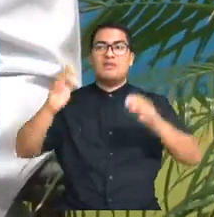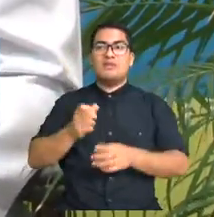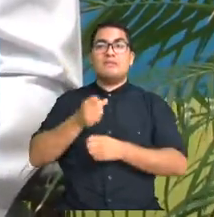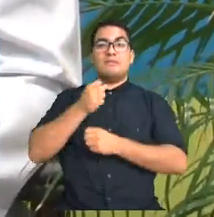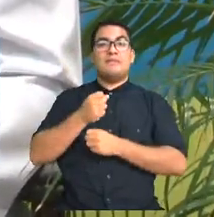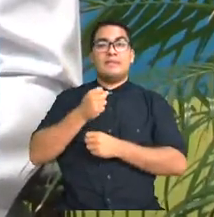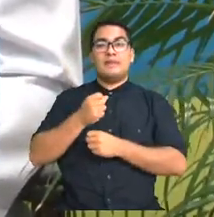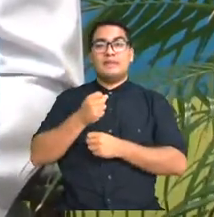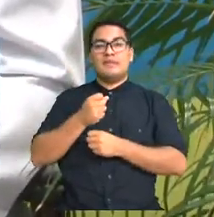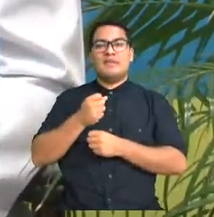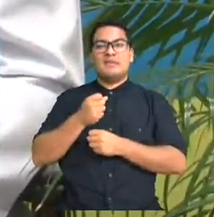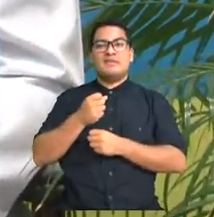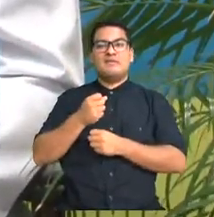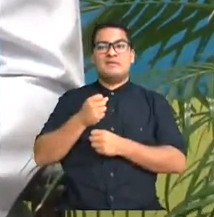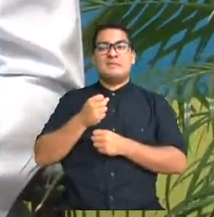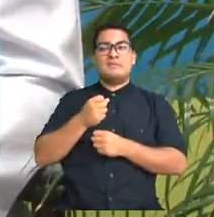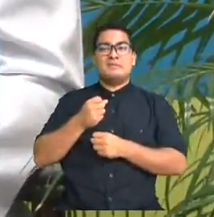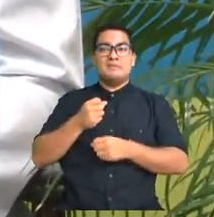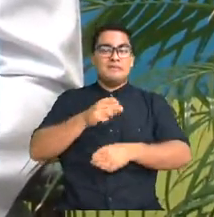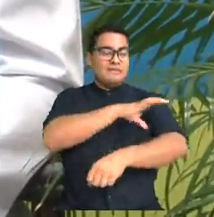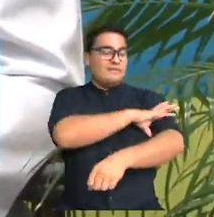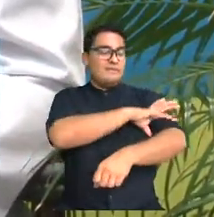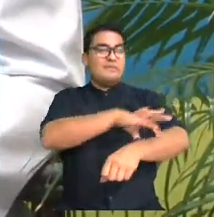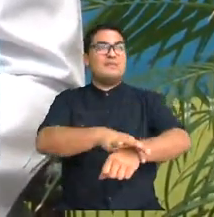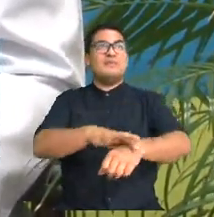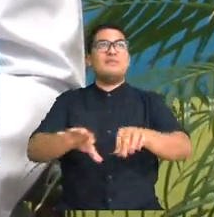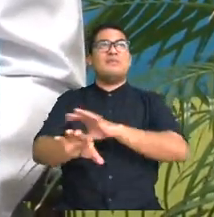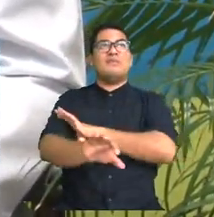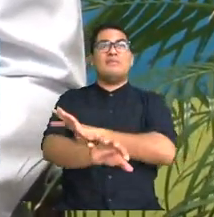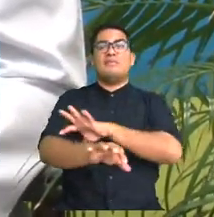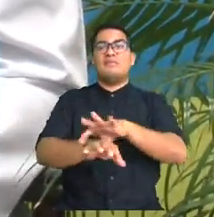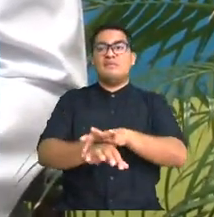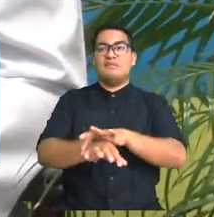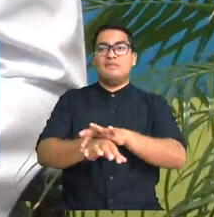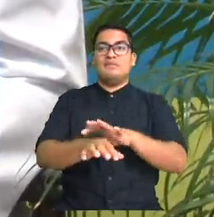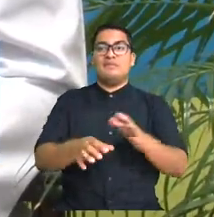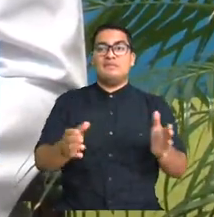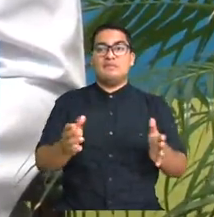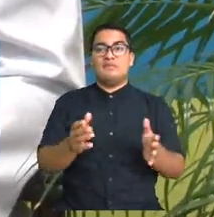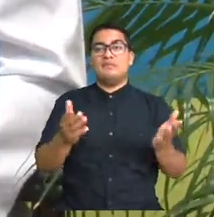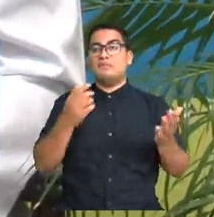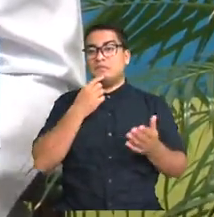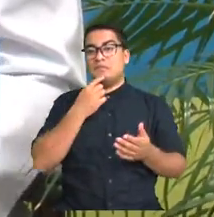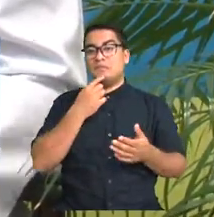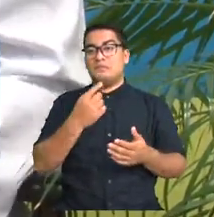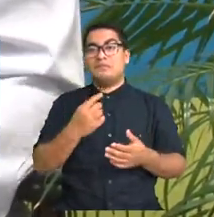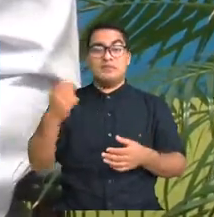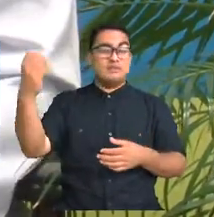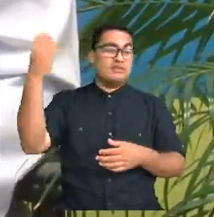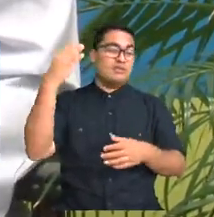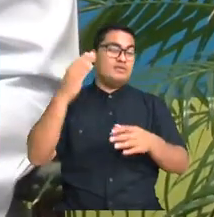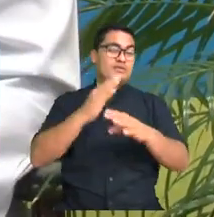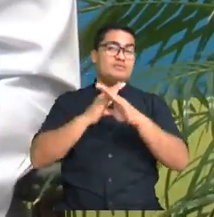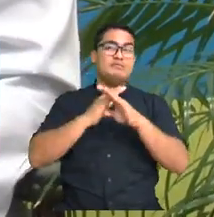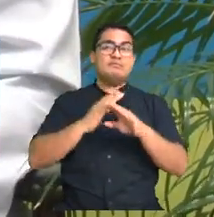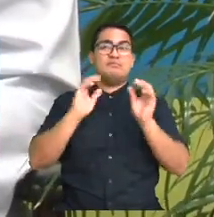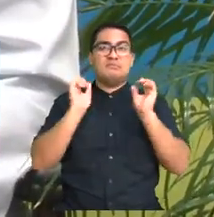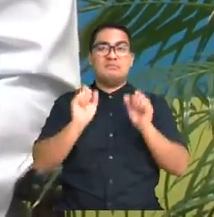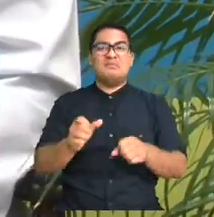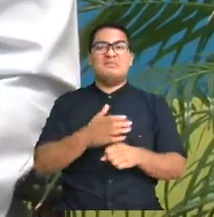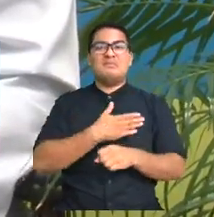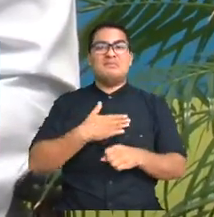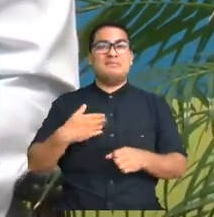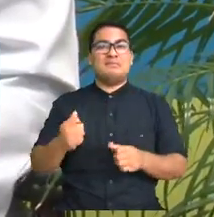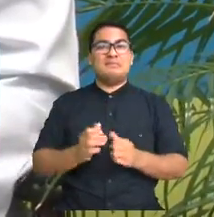de sombrilla, uso de mangas largas, evitar las horas pico, como les decía, y creo que eso pues está al alcance de